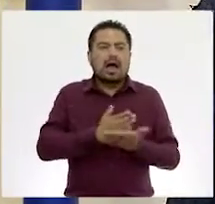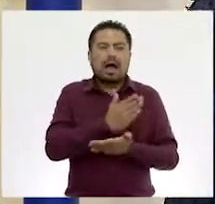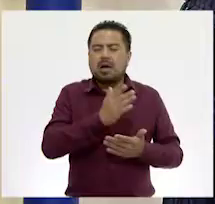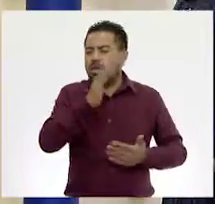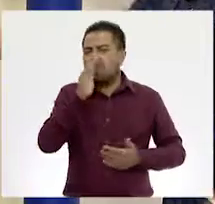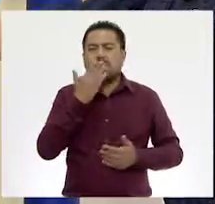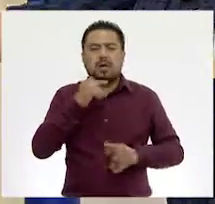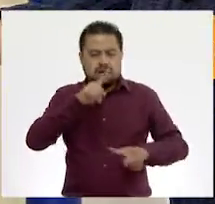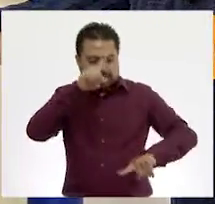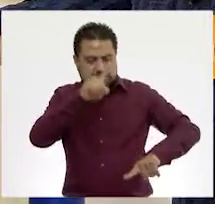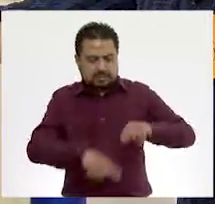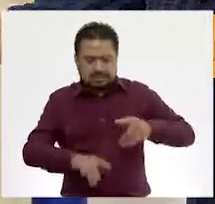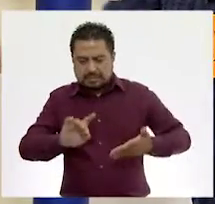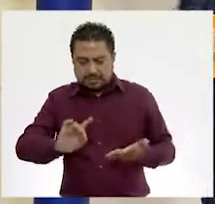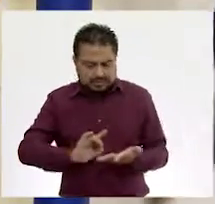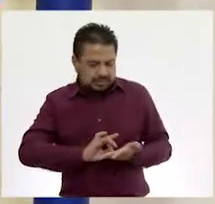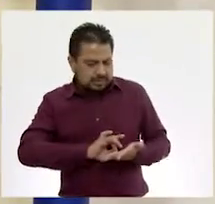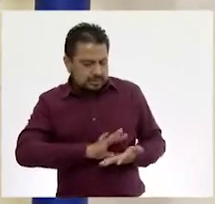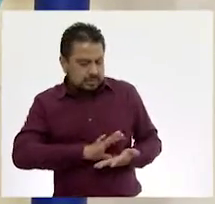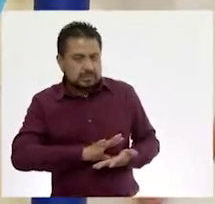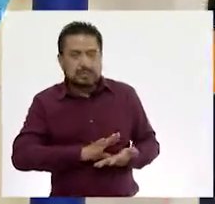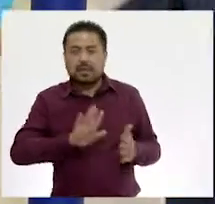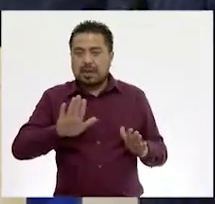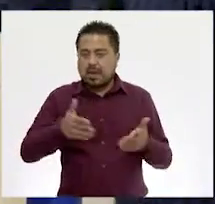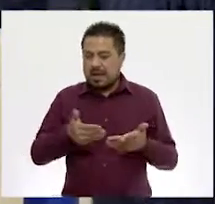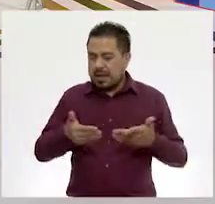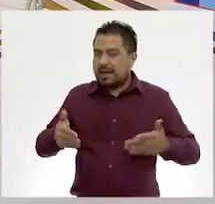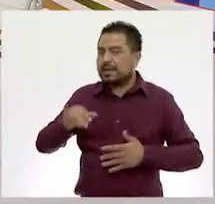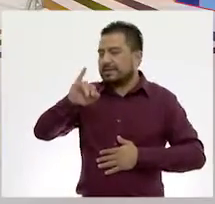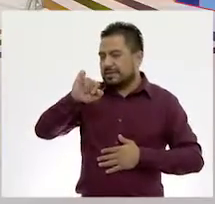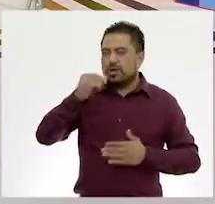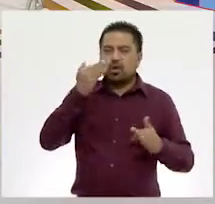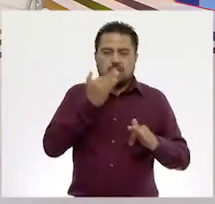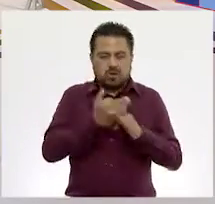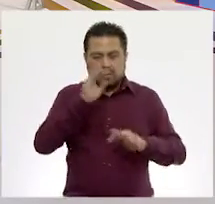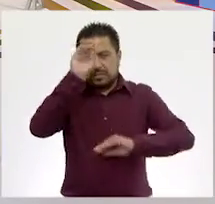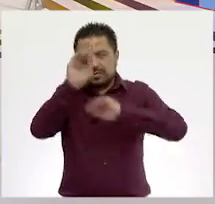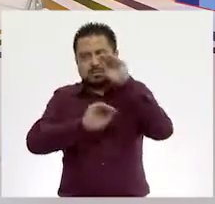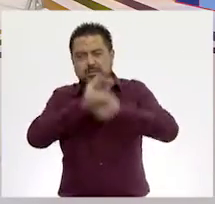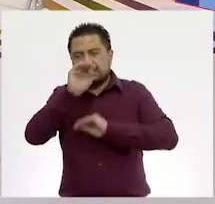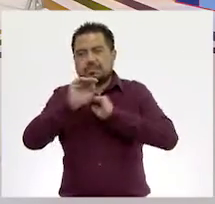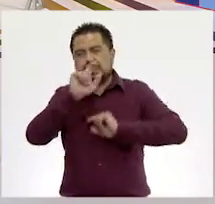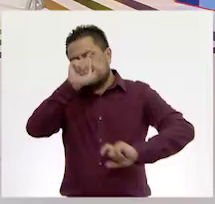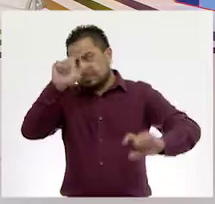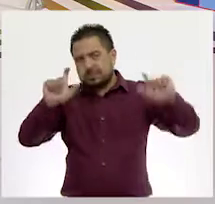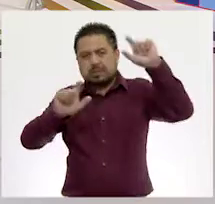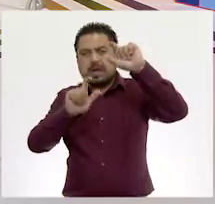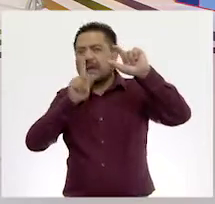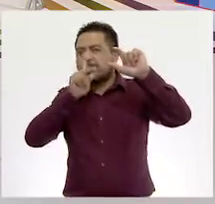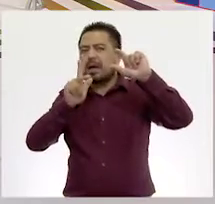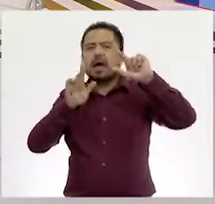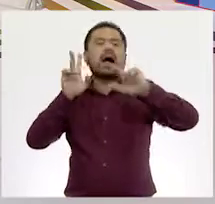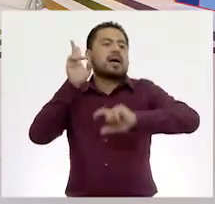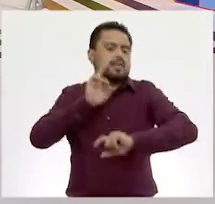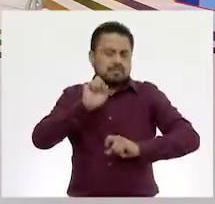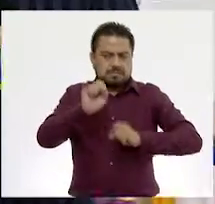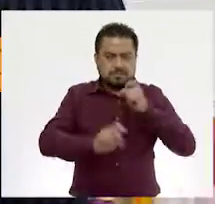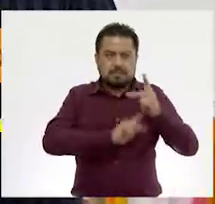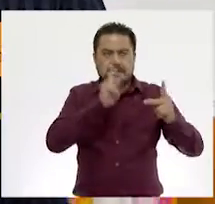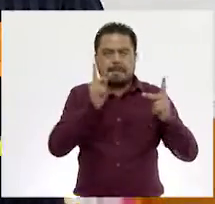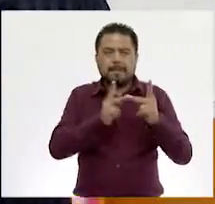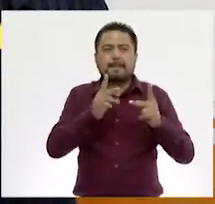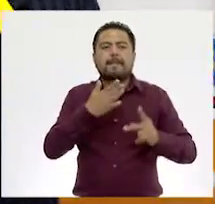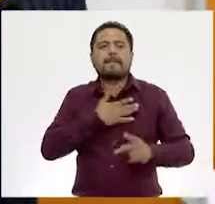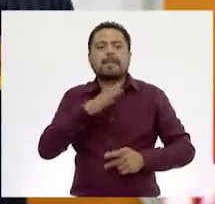rima. Esta la vamos a dejar por acá. Muy y bien. Ahora sí, vamos a acomodar nuestras rimas. Perfecto, a ver, muy ya bien. Tengo aquí